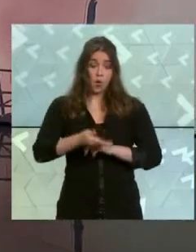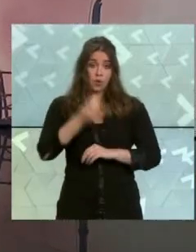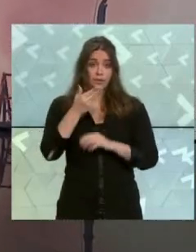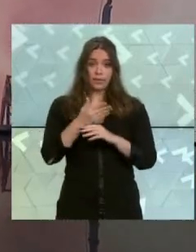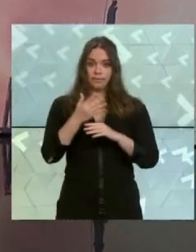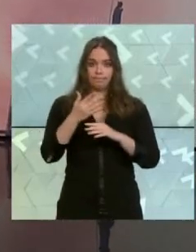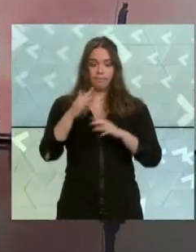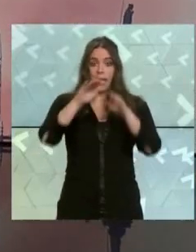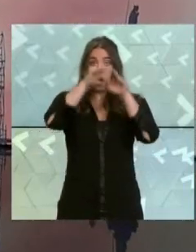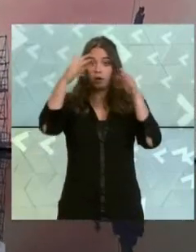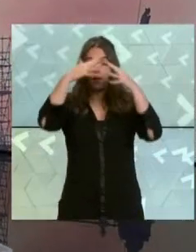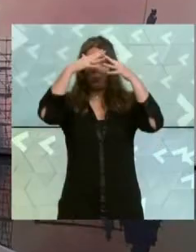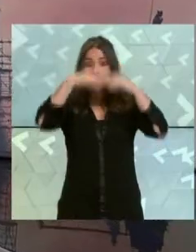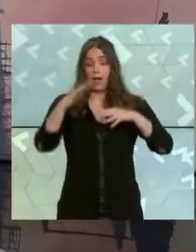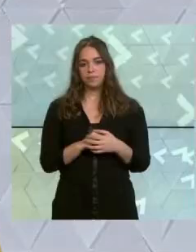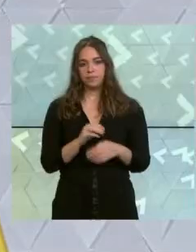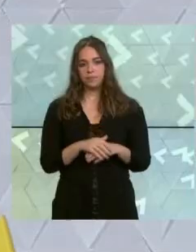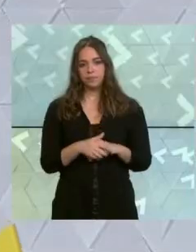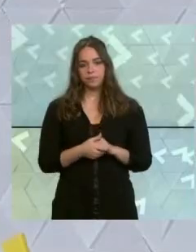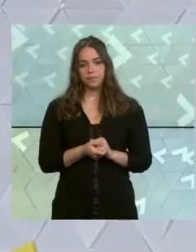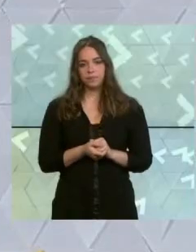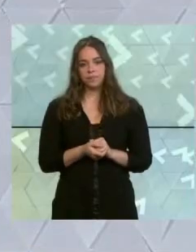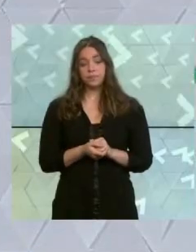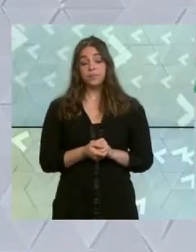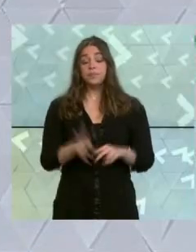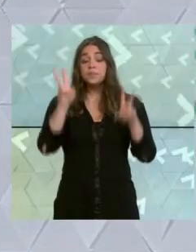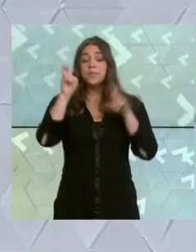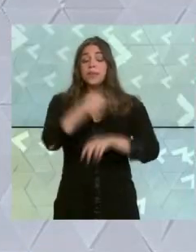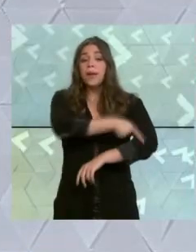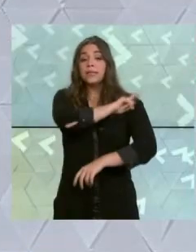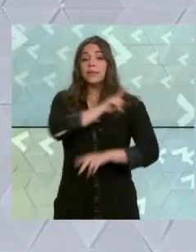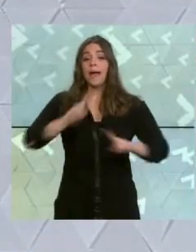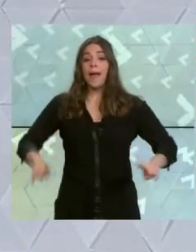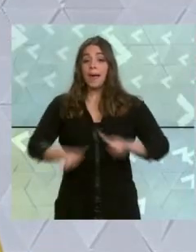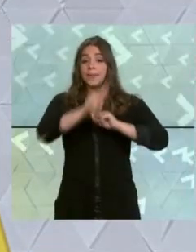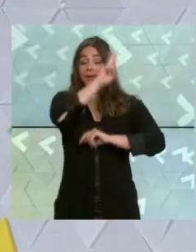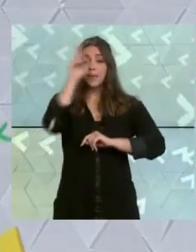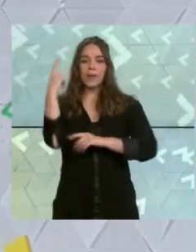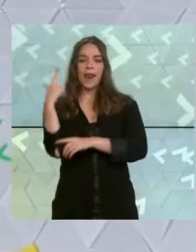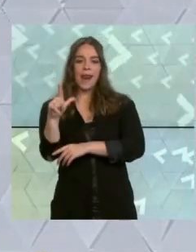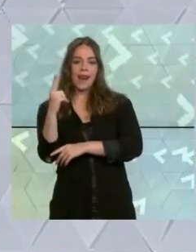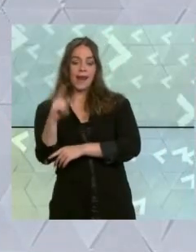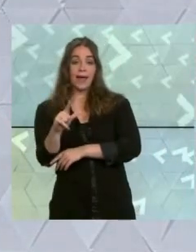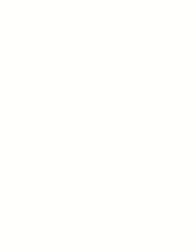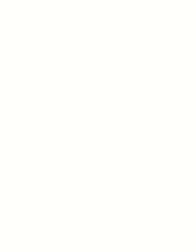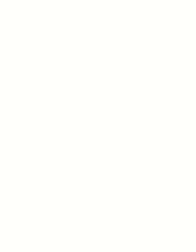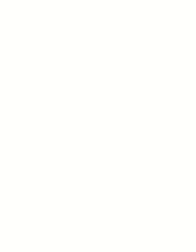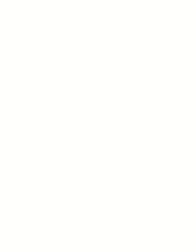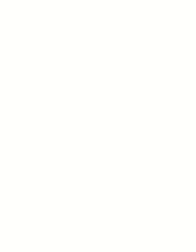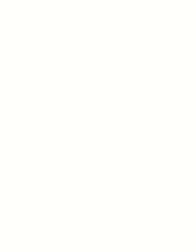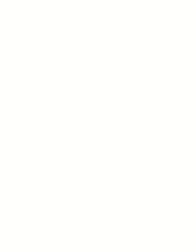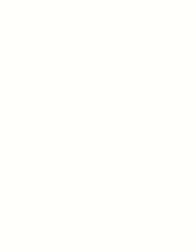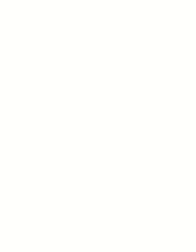cubierta y también la aguja central de los deportes empate del real madrid en leganés los locales adelante